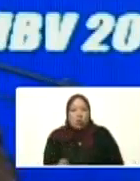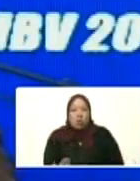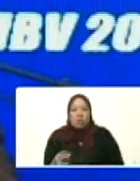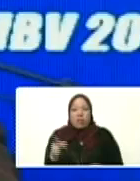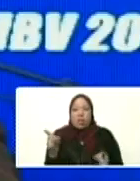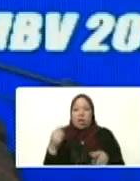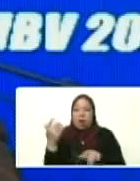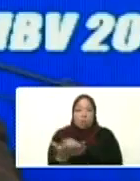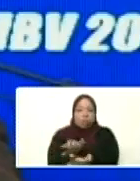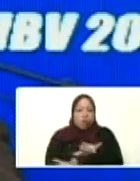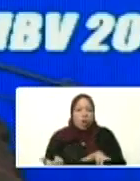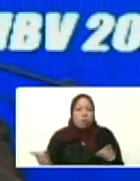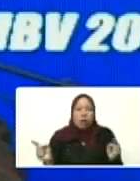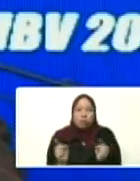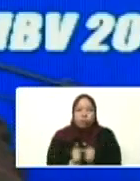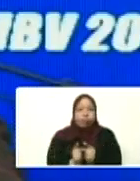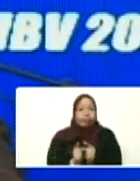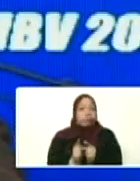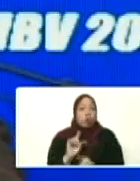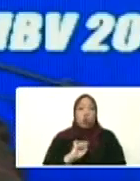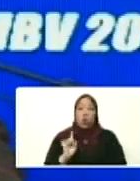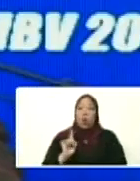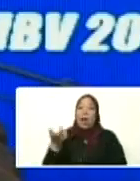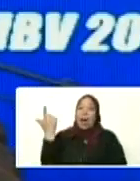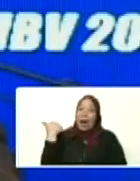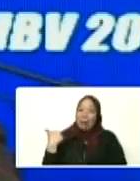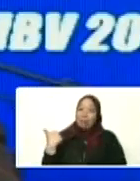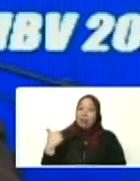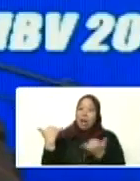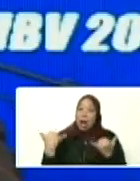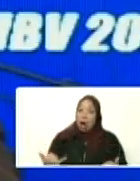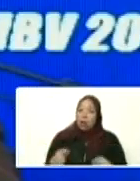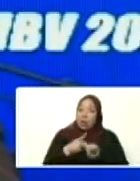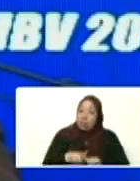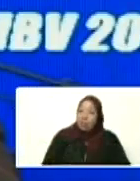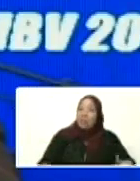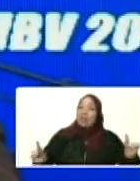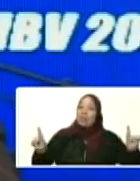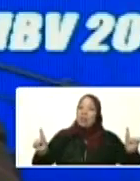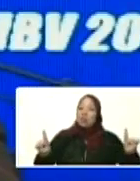operatividad. Ahora tenemos una Fuerza Armada Nacional Bolivariana